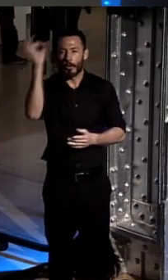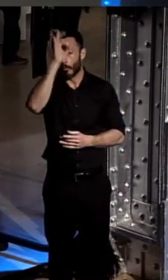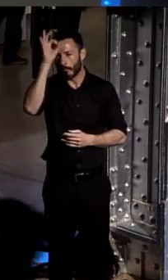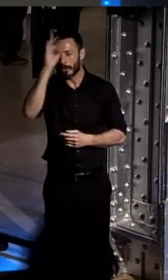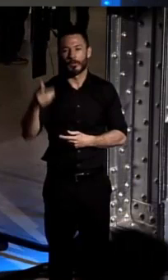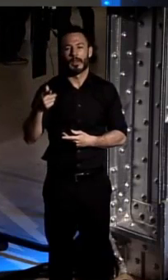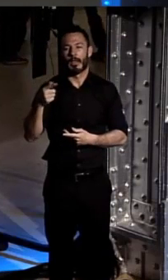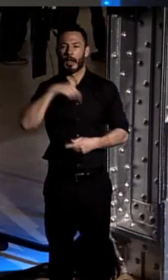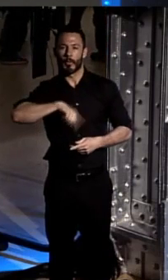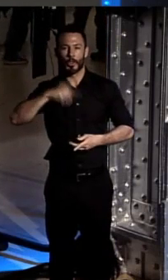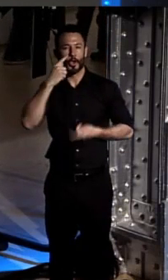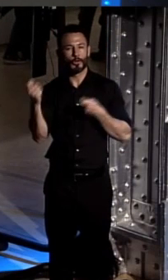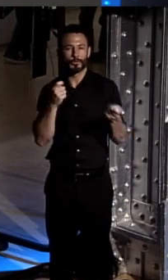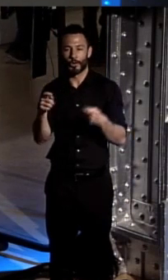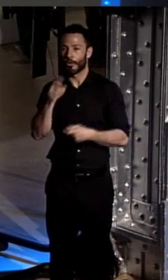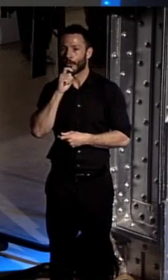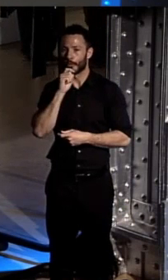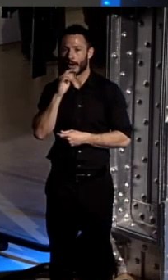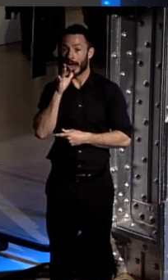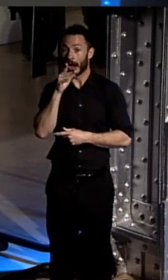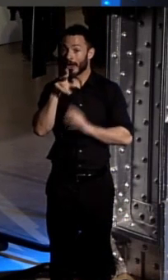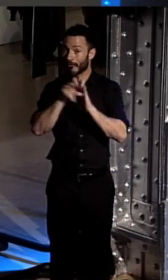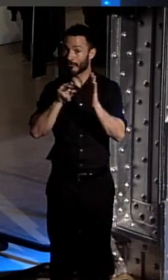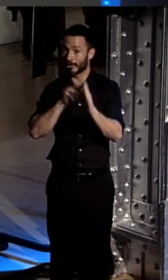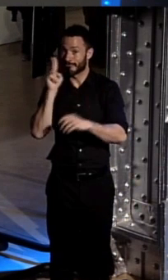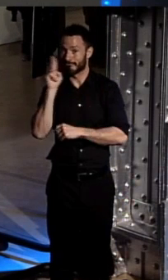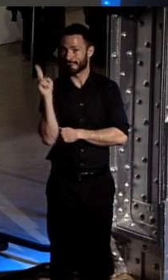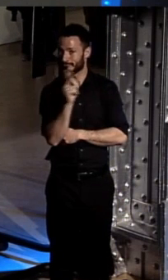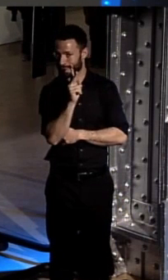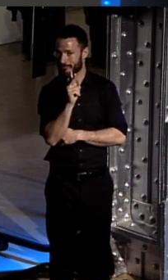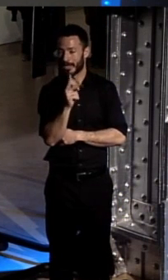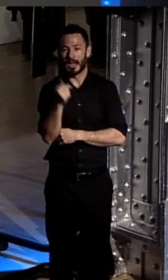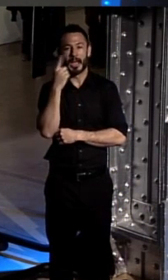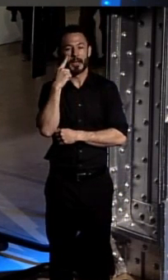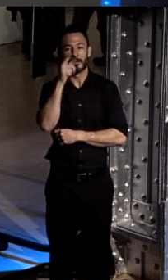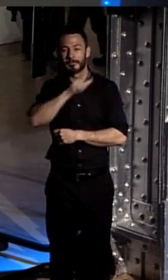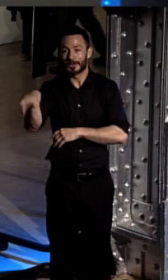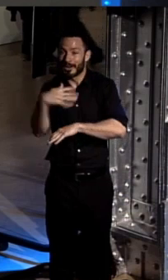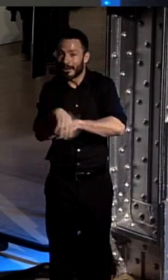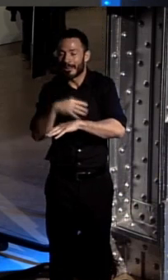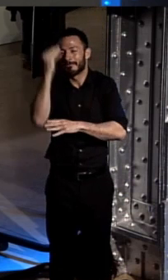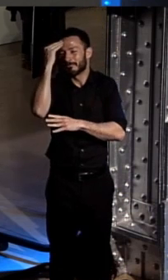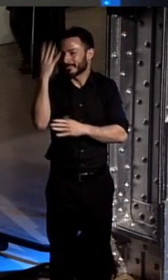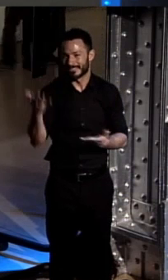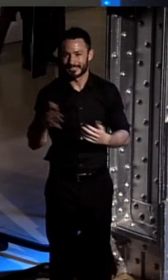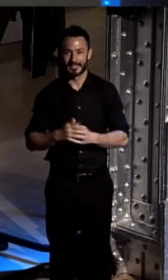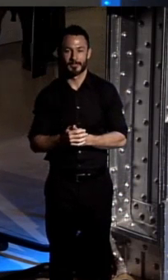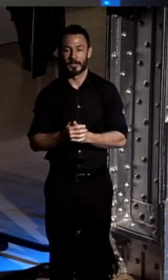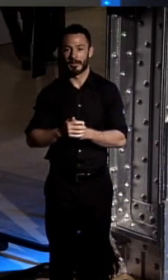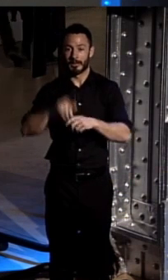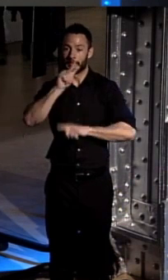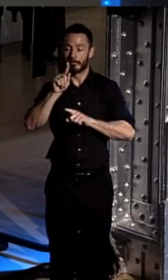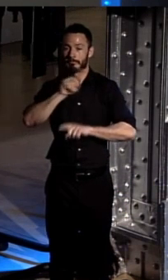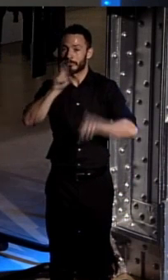control de las emociones. Vamos a ver un vídeo para que también veáis lo que piensan ahí abajo de esta pregunta que hoy vamos a tratar